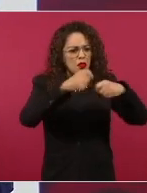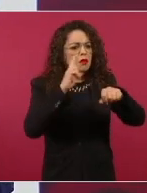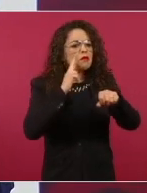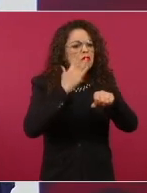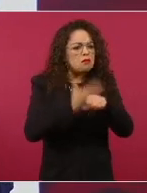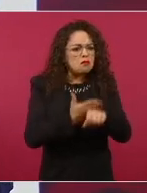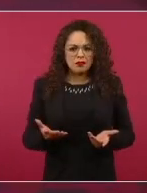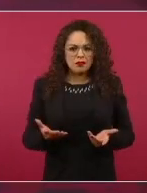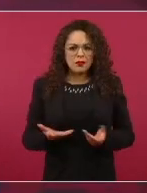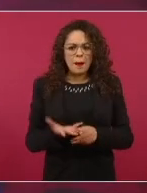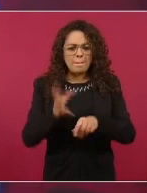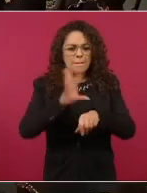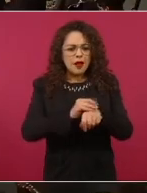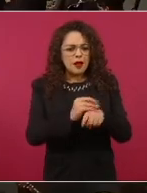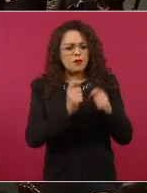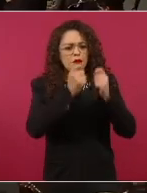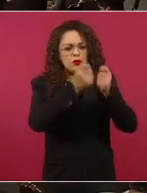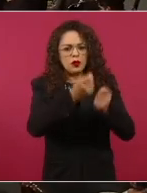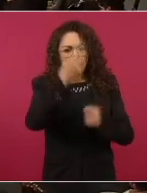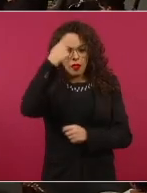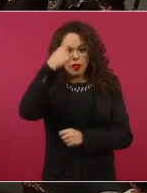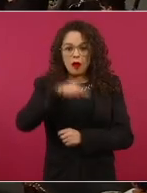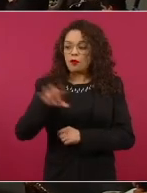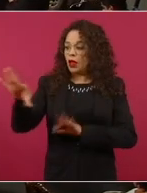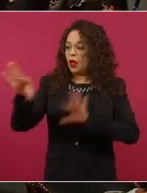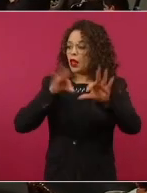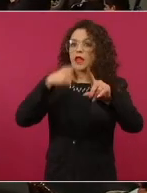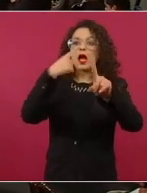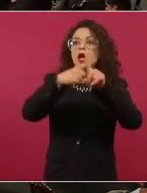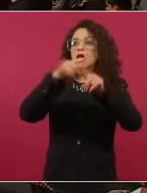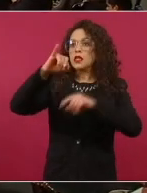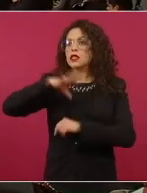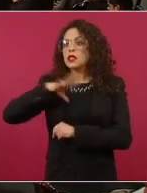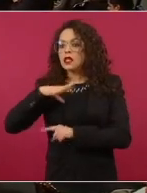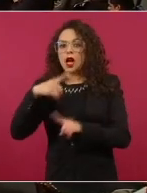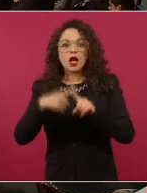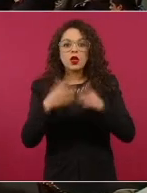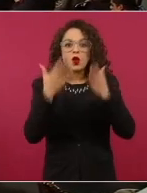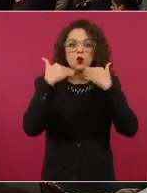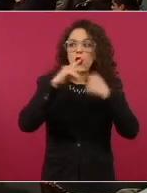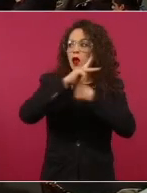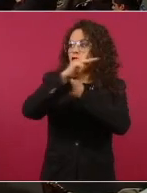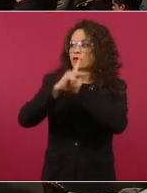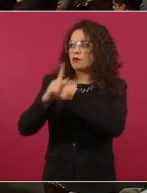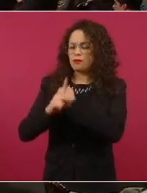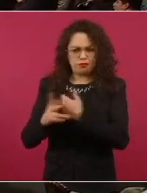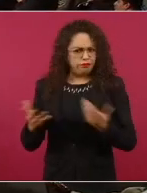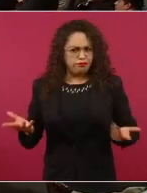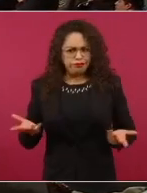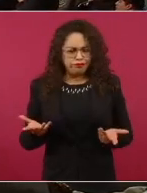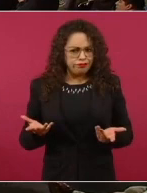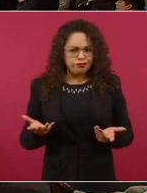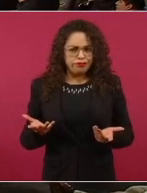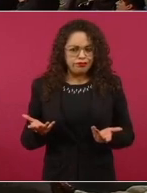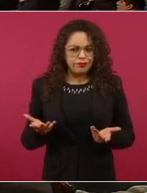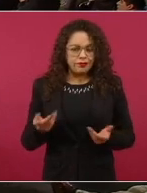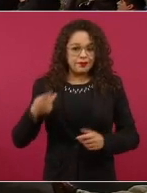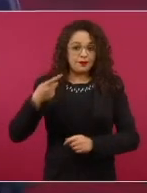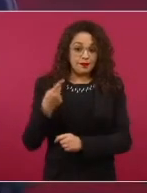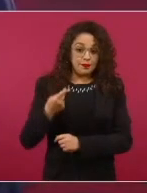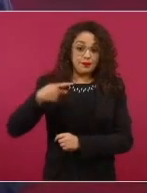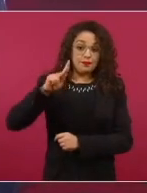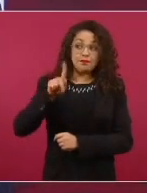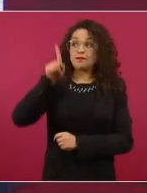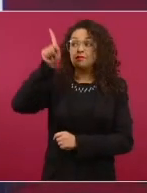Pero bueno, ese es un asunto, una manía, ya hemos hablado de eso, de considerarse el gobierno